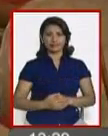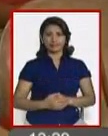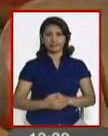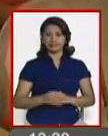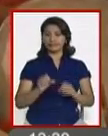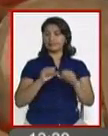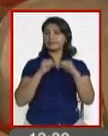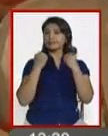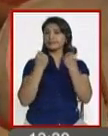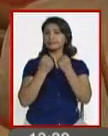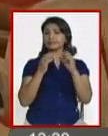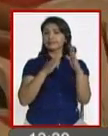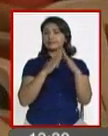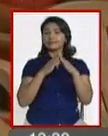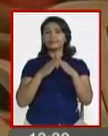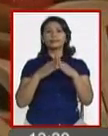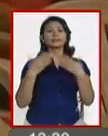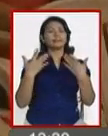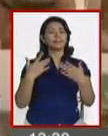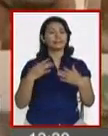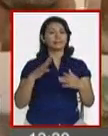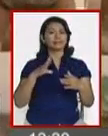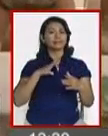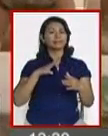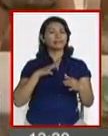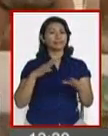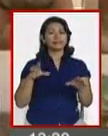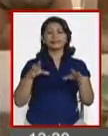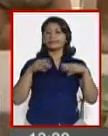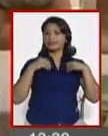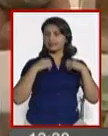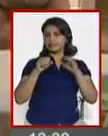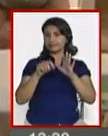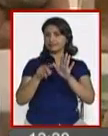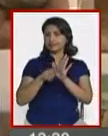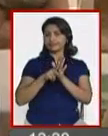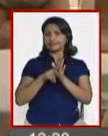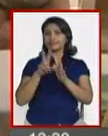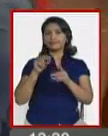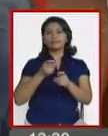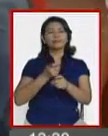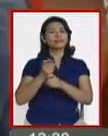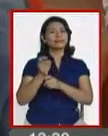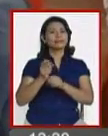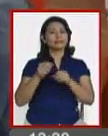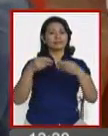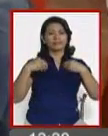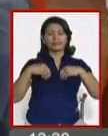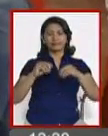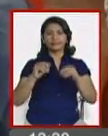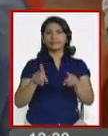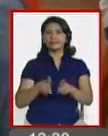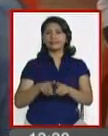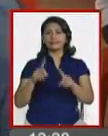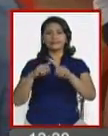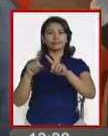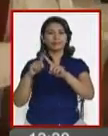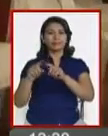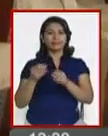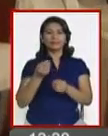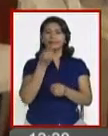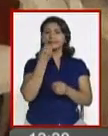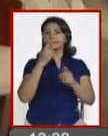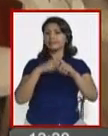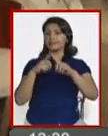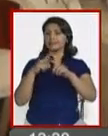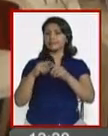La Asociación de Cabañeros están de acuerdo con esta prohibición y manifiestan que no afecta en sus ventas, ya que son diferentes